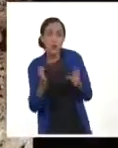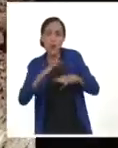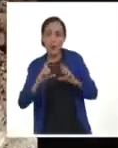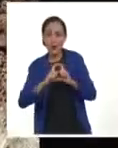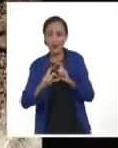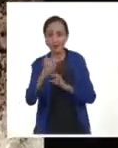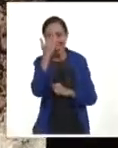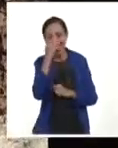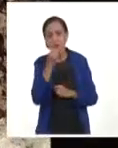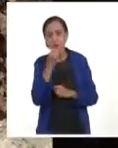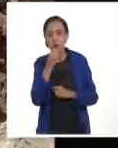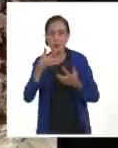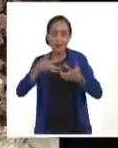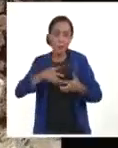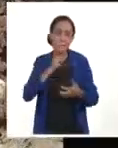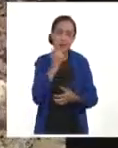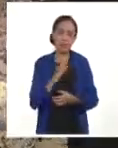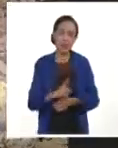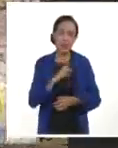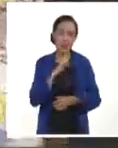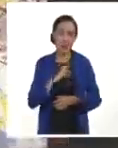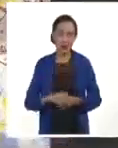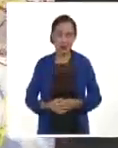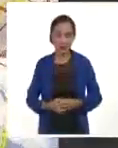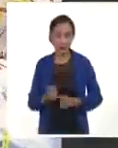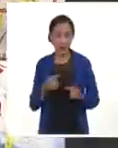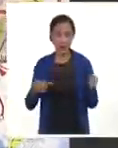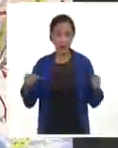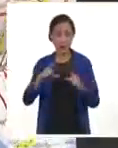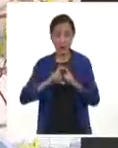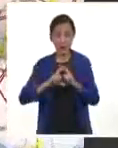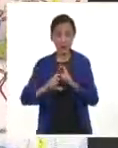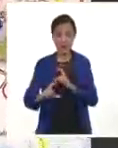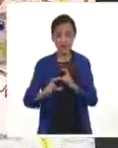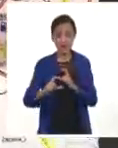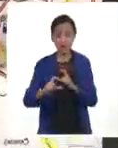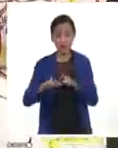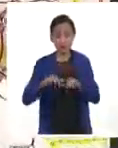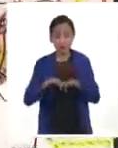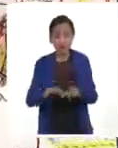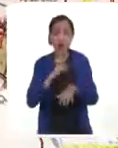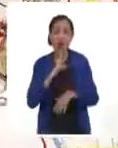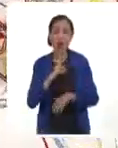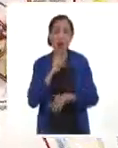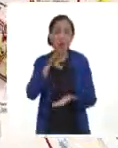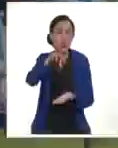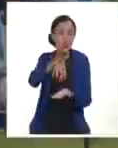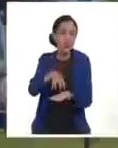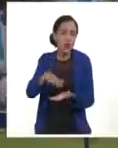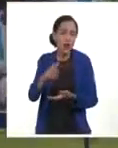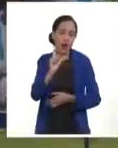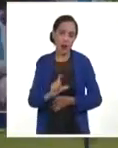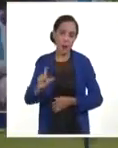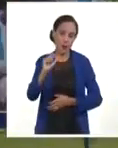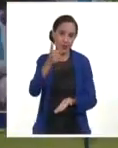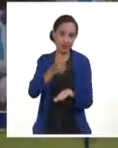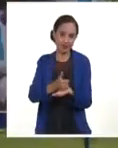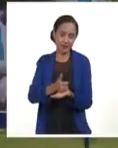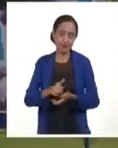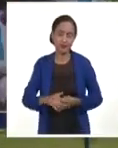conectado a la presa cubano-búlgara, principal fuente de abasto a la ciudad de Camagüey. La